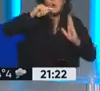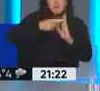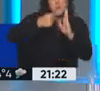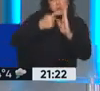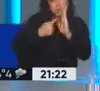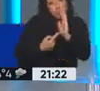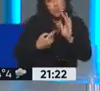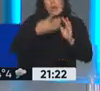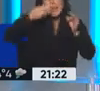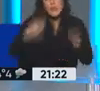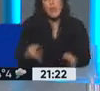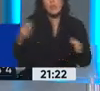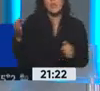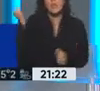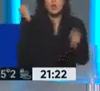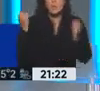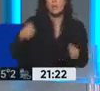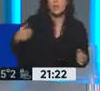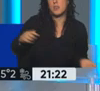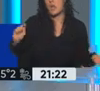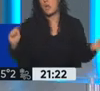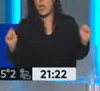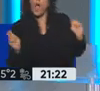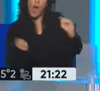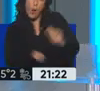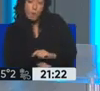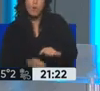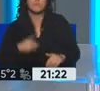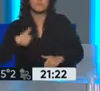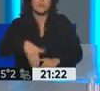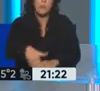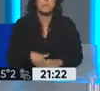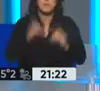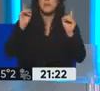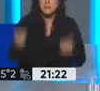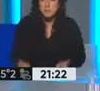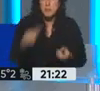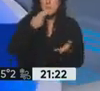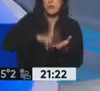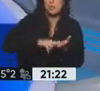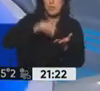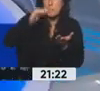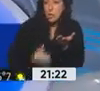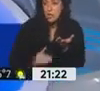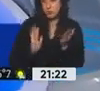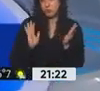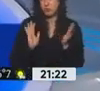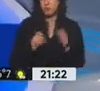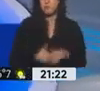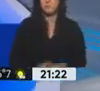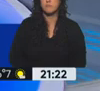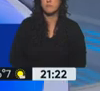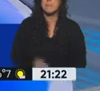futuro de la realidad económica que viven los argentinos y las argentinas. Pero también habló de una baja en los impuestos. Así es una de